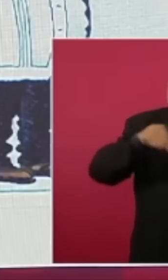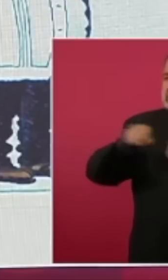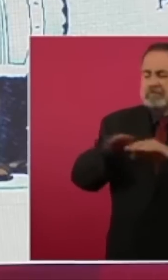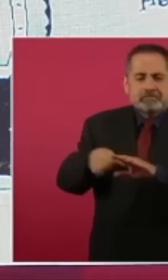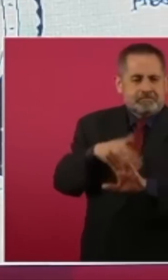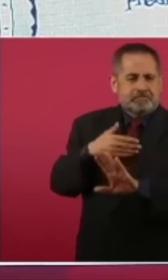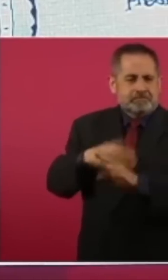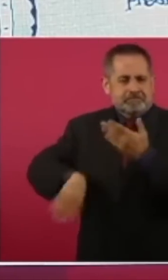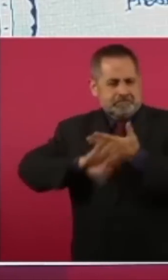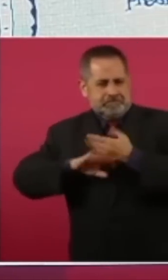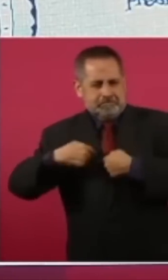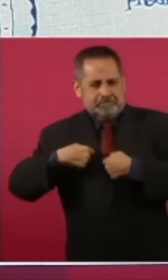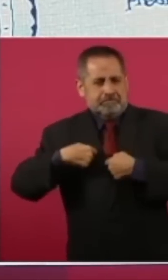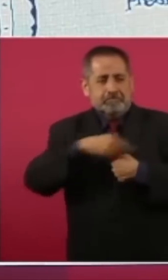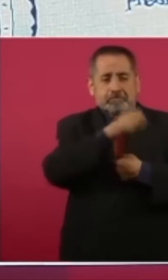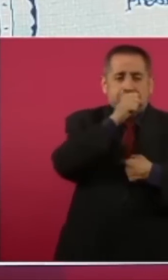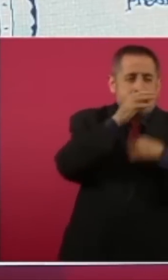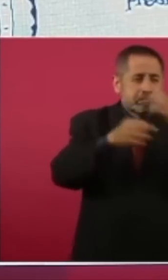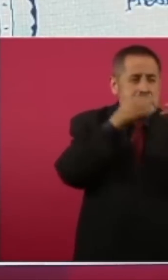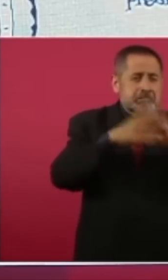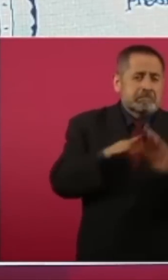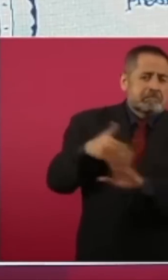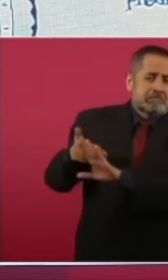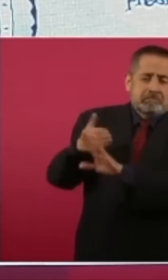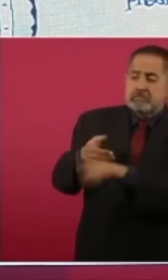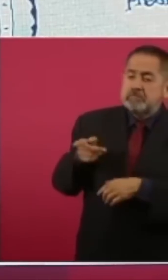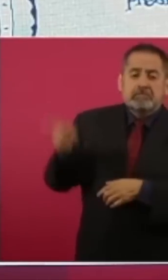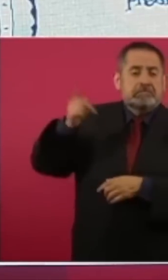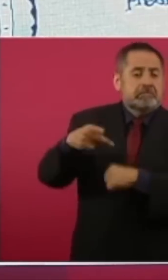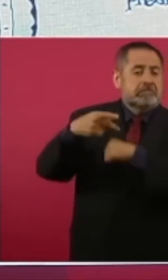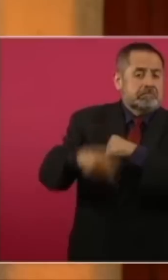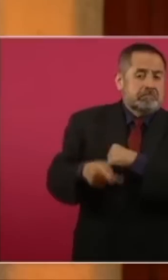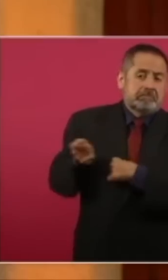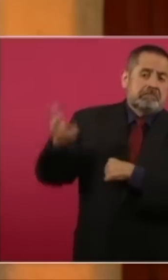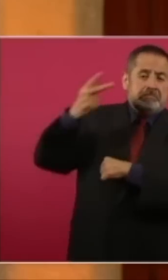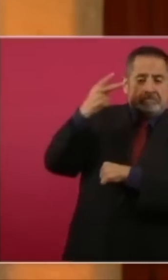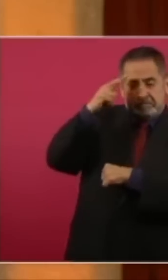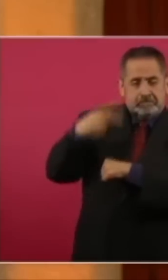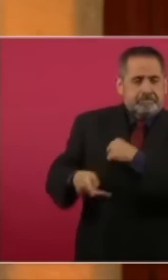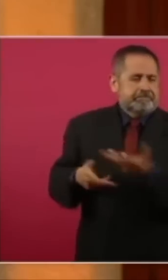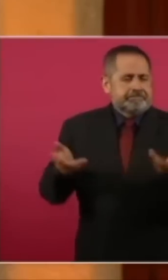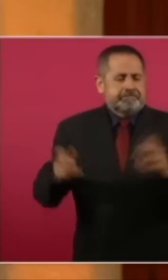en contra mía, lo de peligro para México.